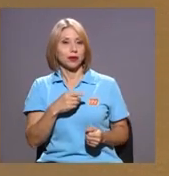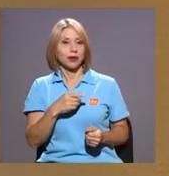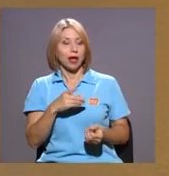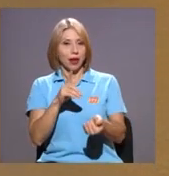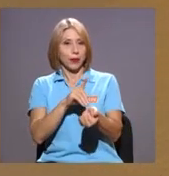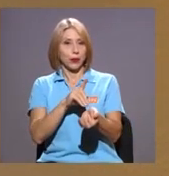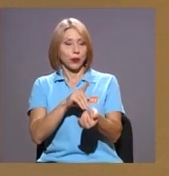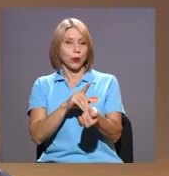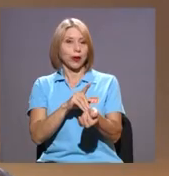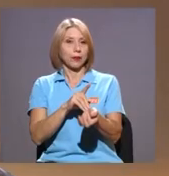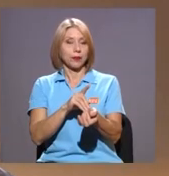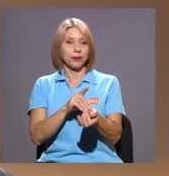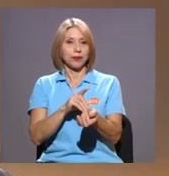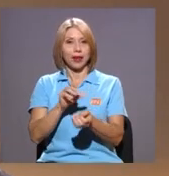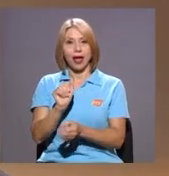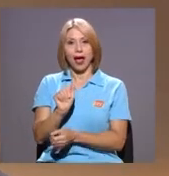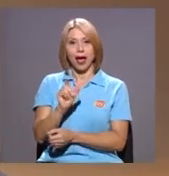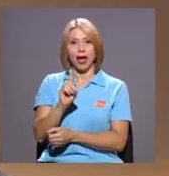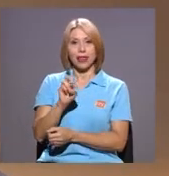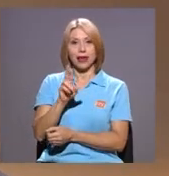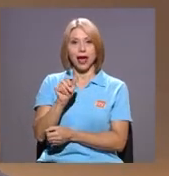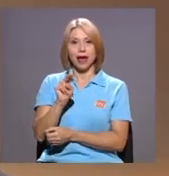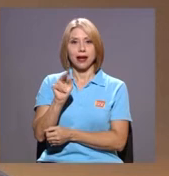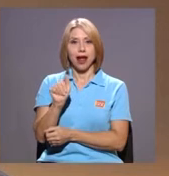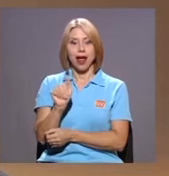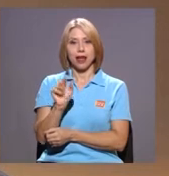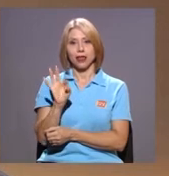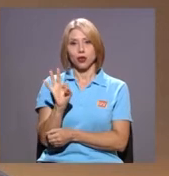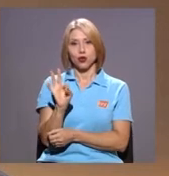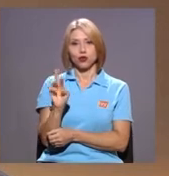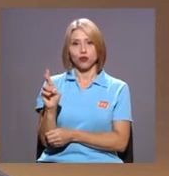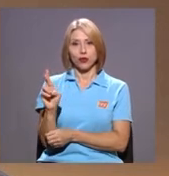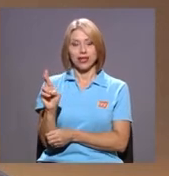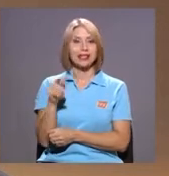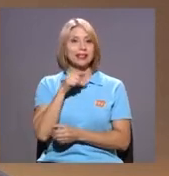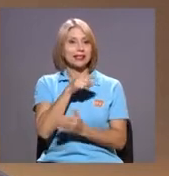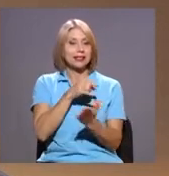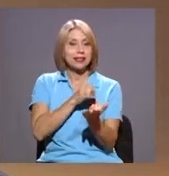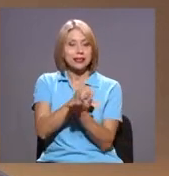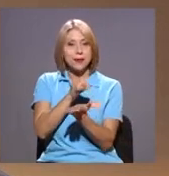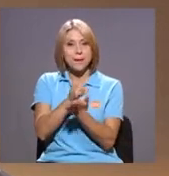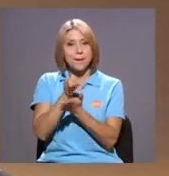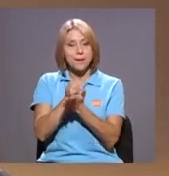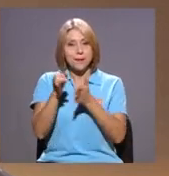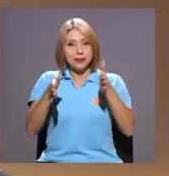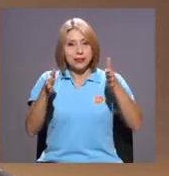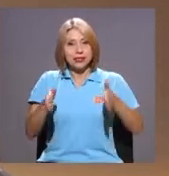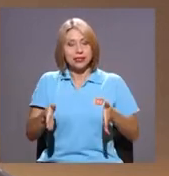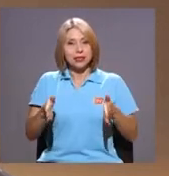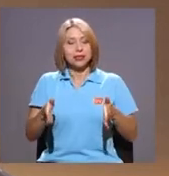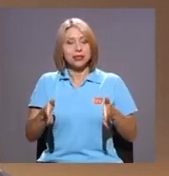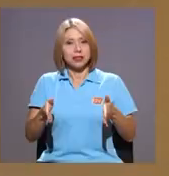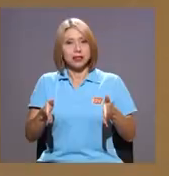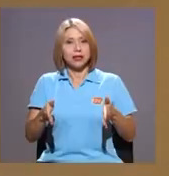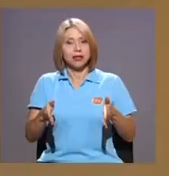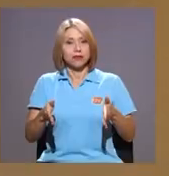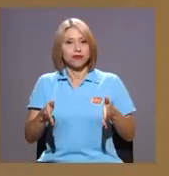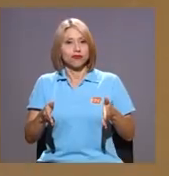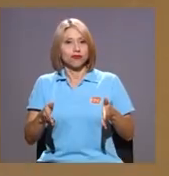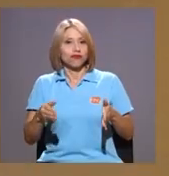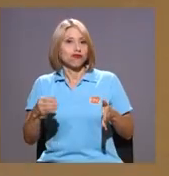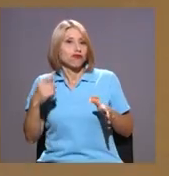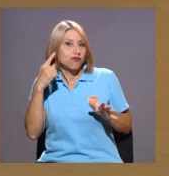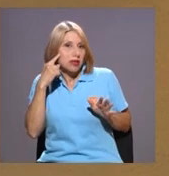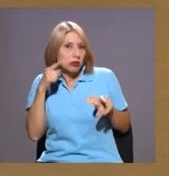a la doctora Adriana Troyo Rodríguez, quien es investigadora y imagino que